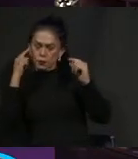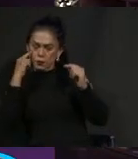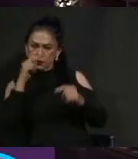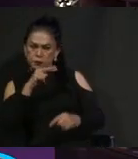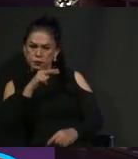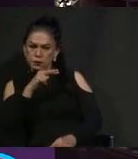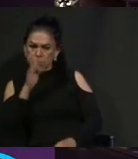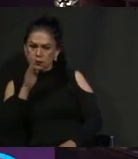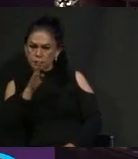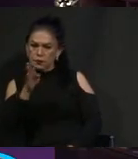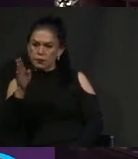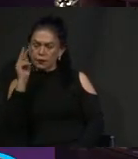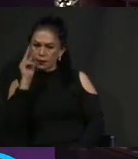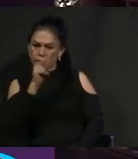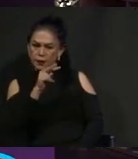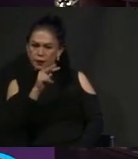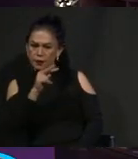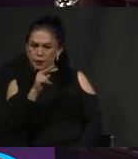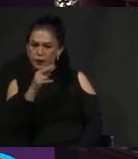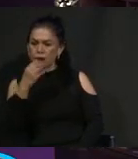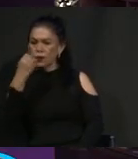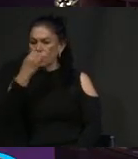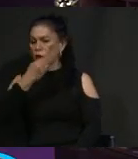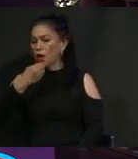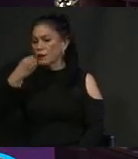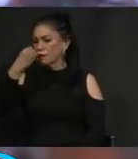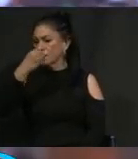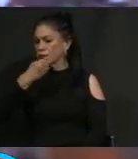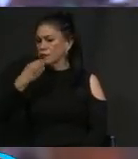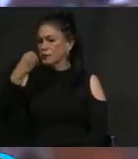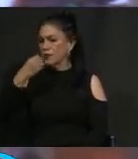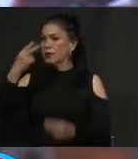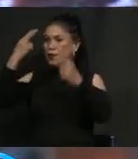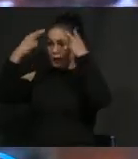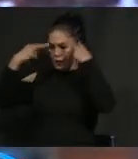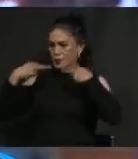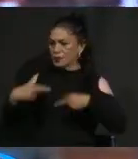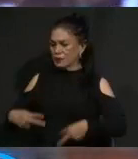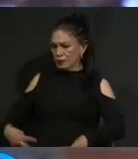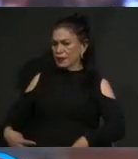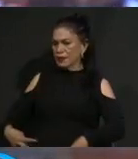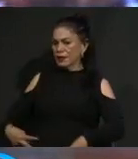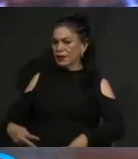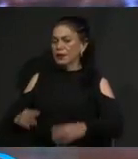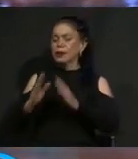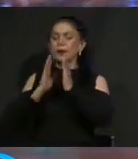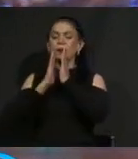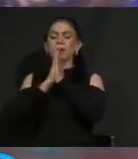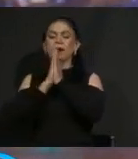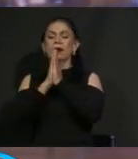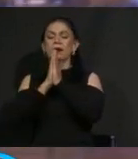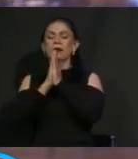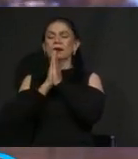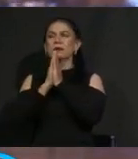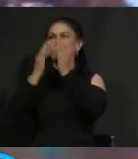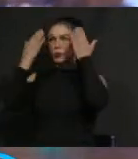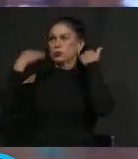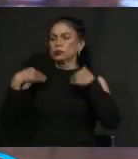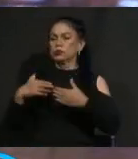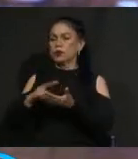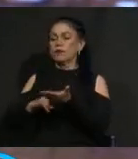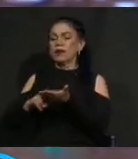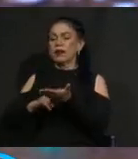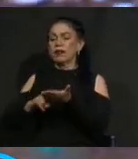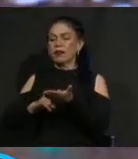Cuauhtémoc lo volví a ver tal cual lo vemos en la en las figuras en las imágenes con bata verde blanca